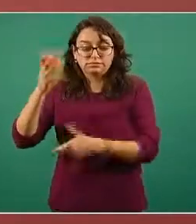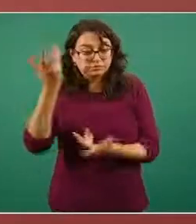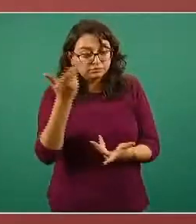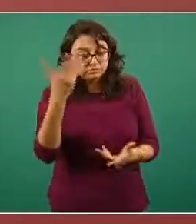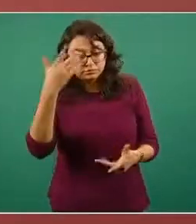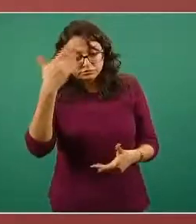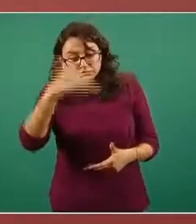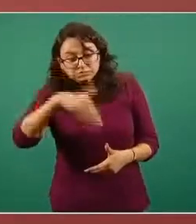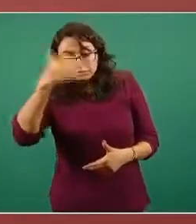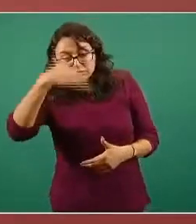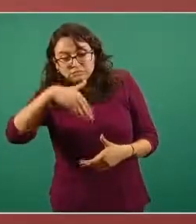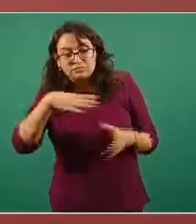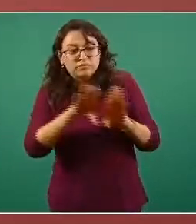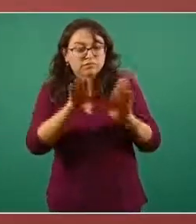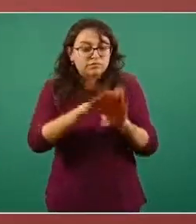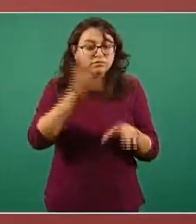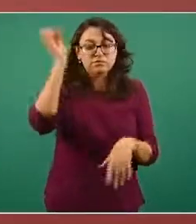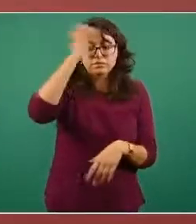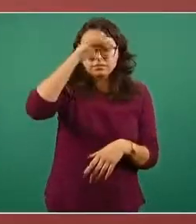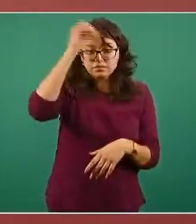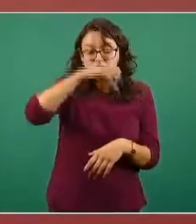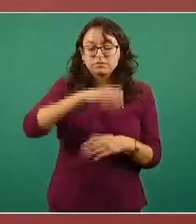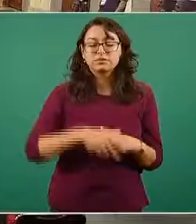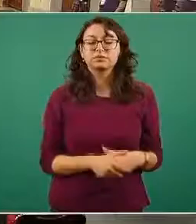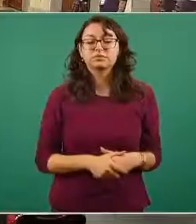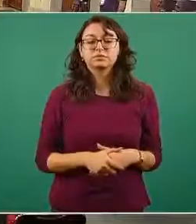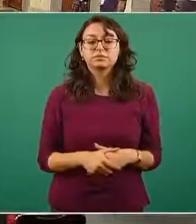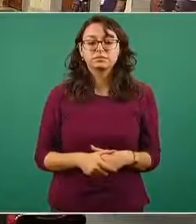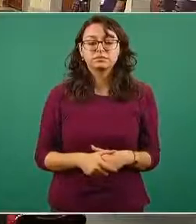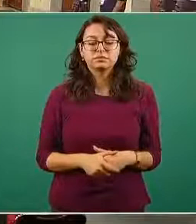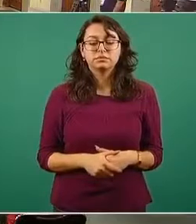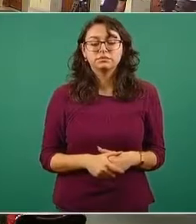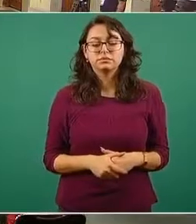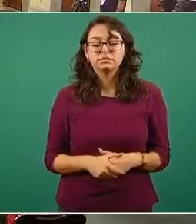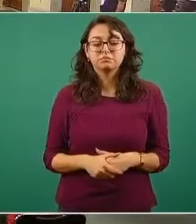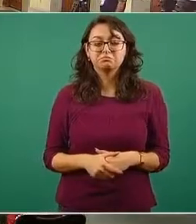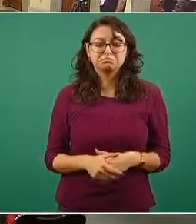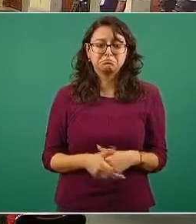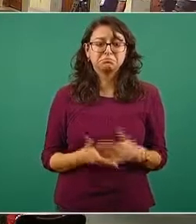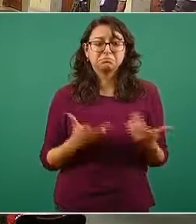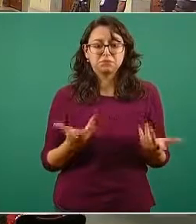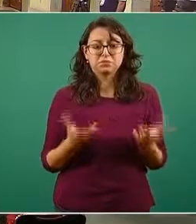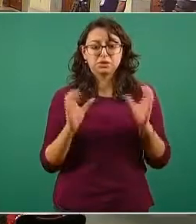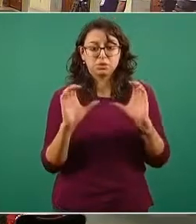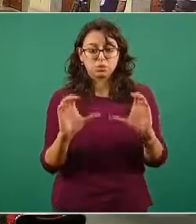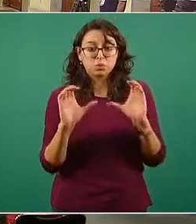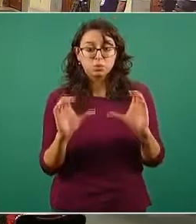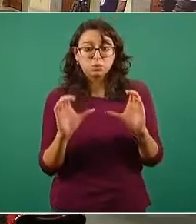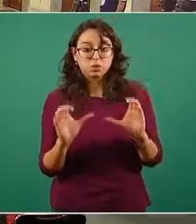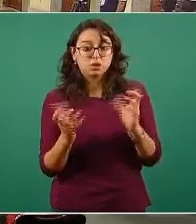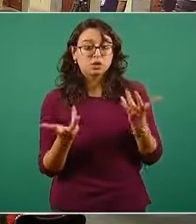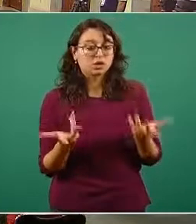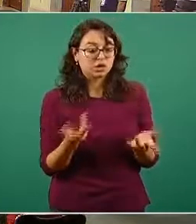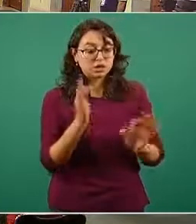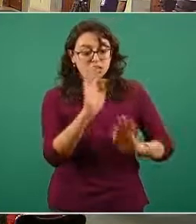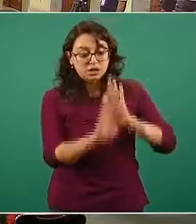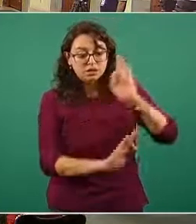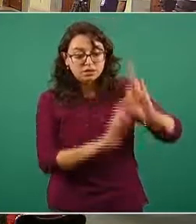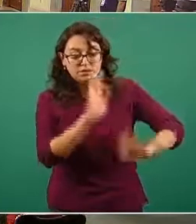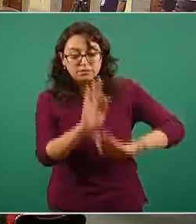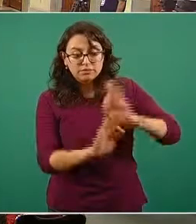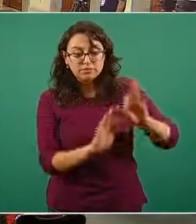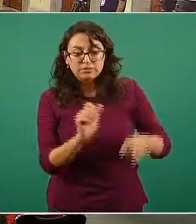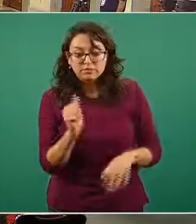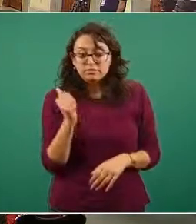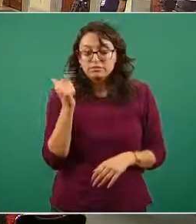los elementos en los que son más expertos. Y se ha tenido mucha cautela en no exceder